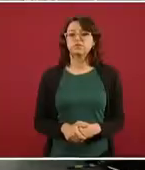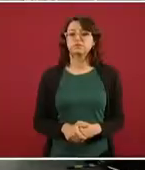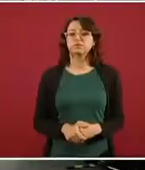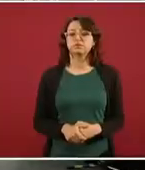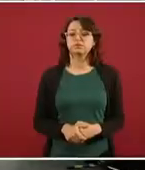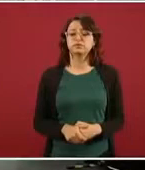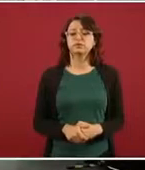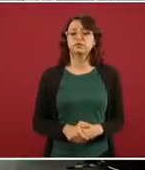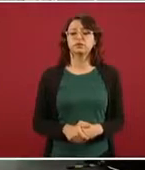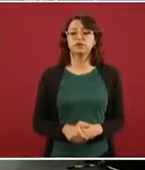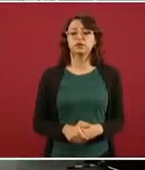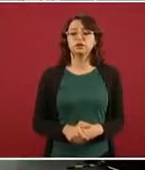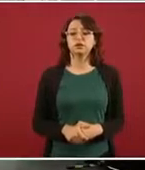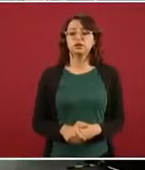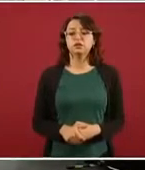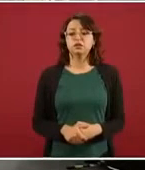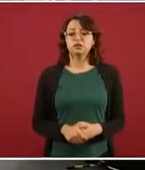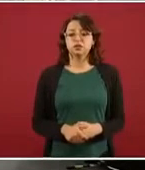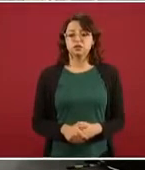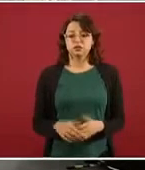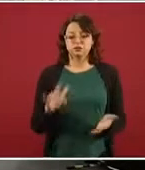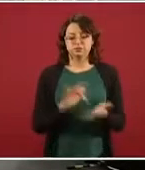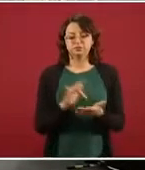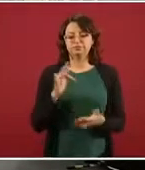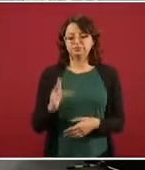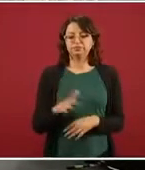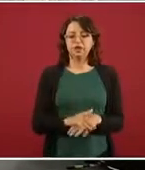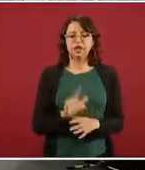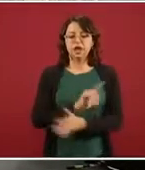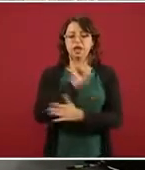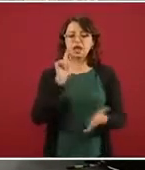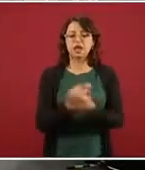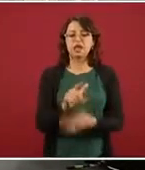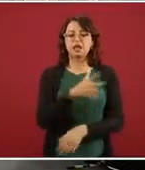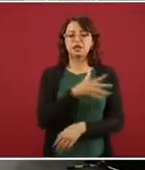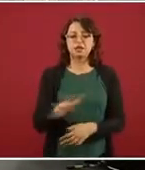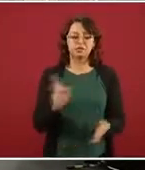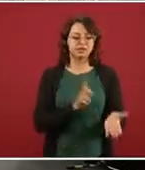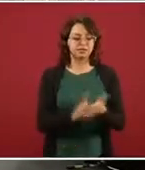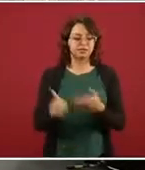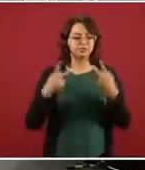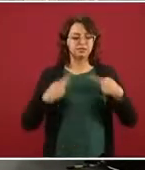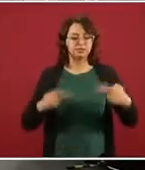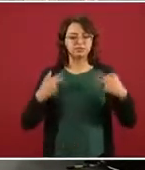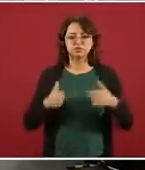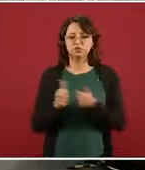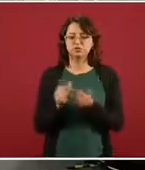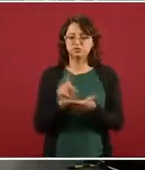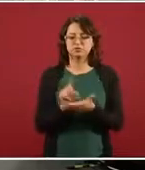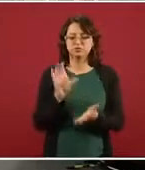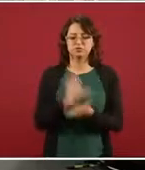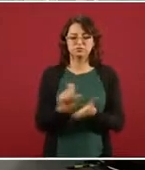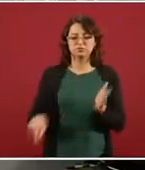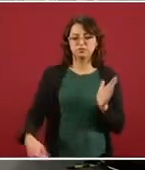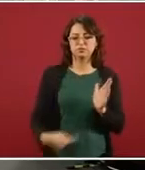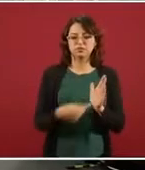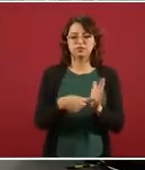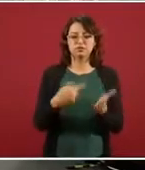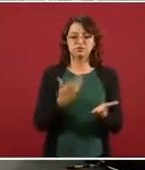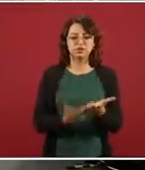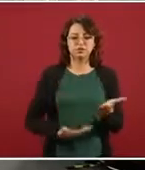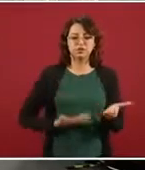Gracias. Ya la Ley General de Derechos para las Personas con Discapacidad habla justamente de